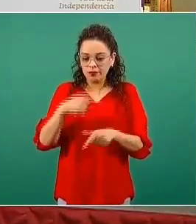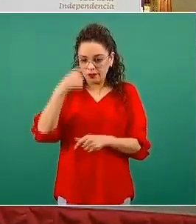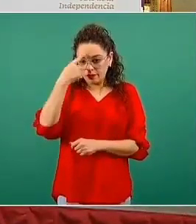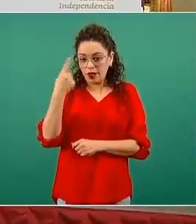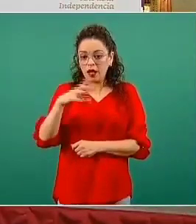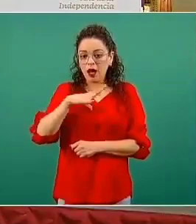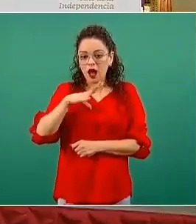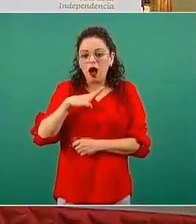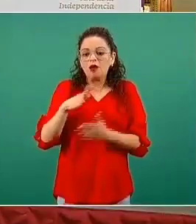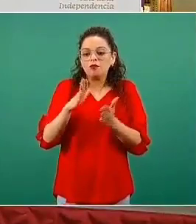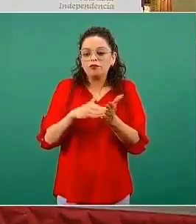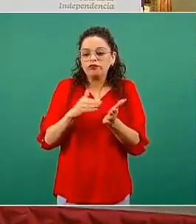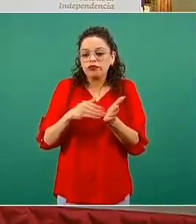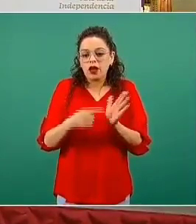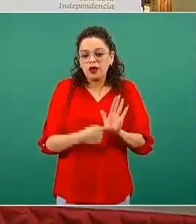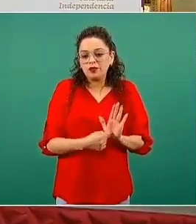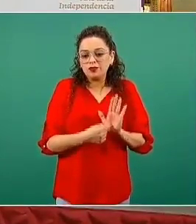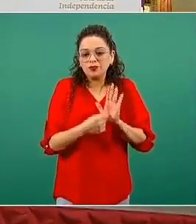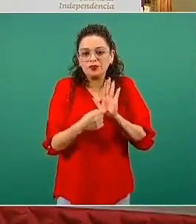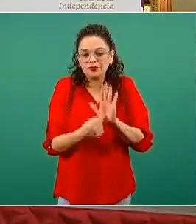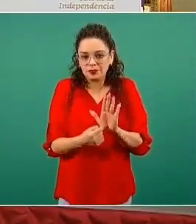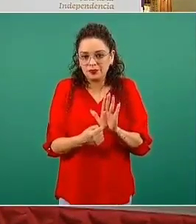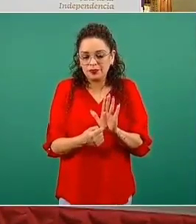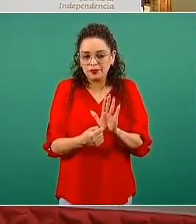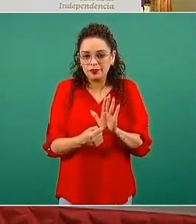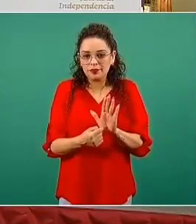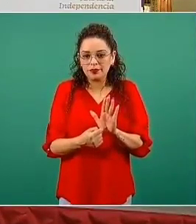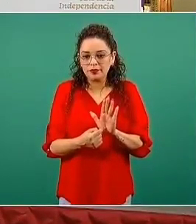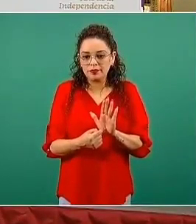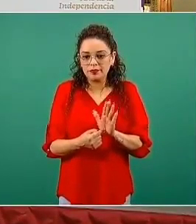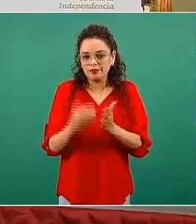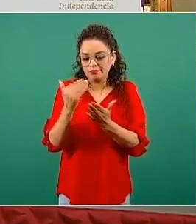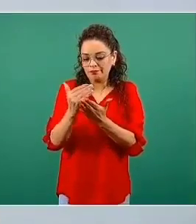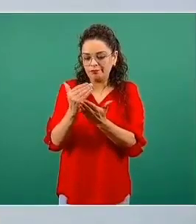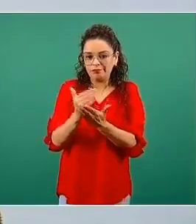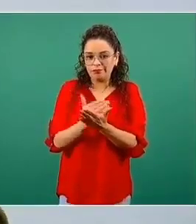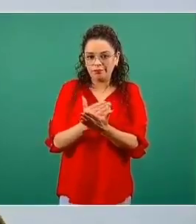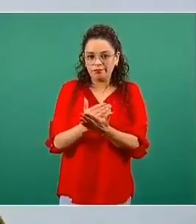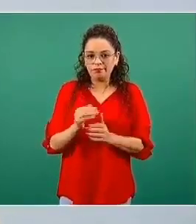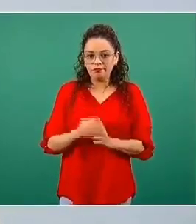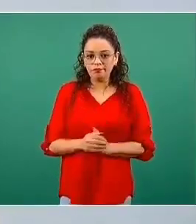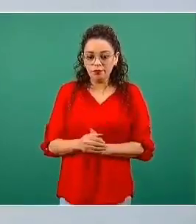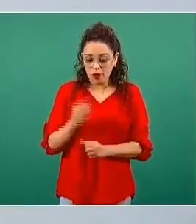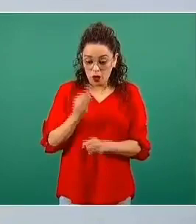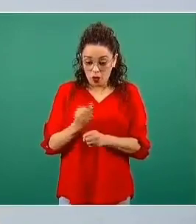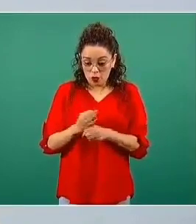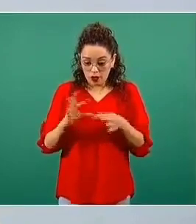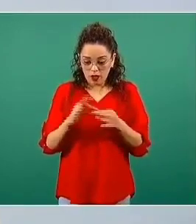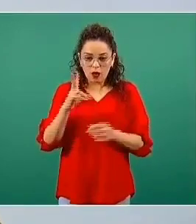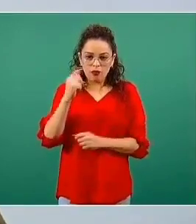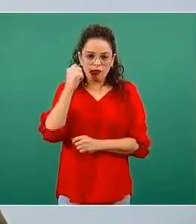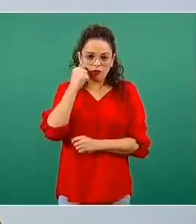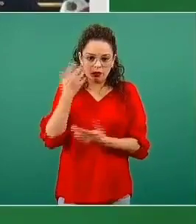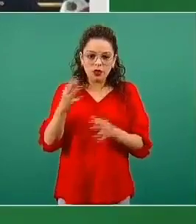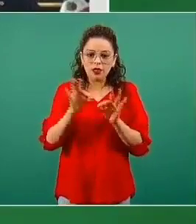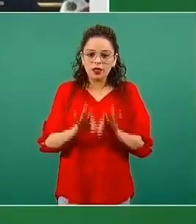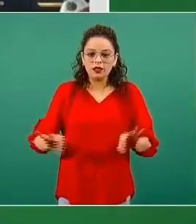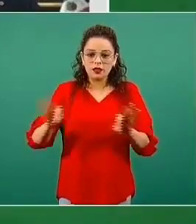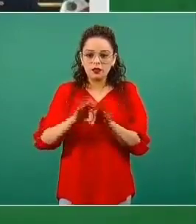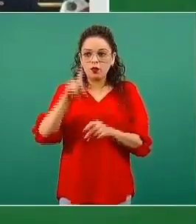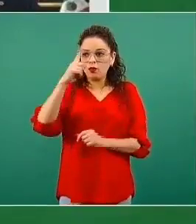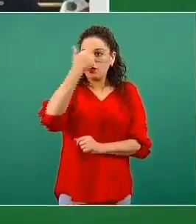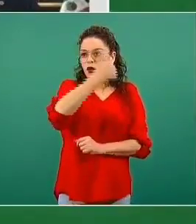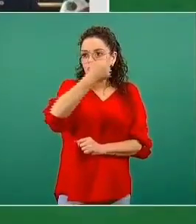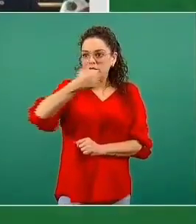documento y aunque se está comentando hoy, pues es importante por los grados de avances que también presentaron cada uno